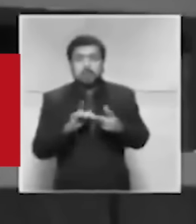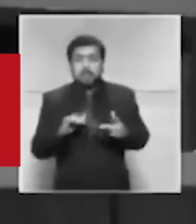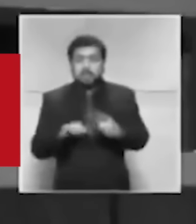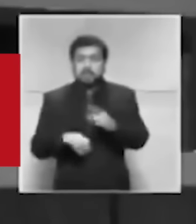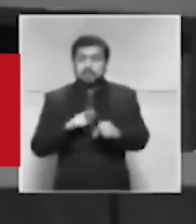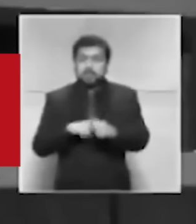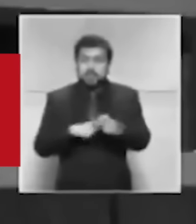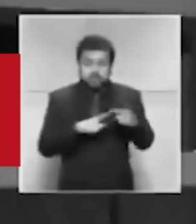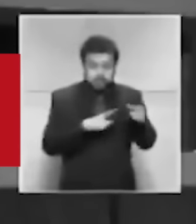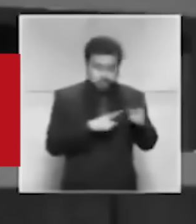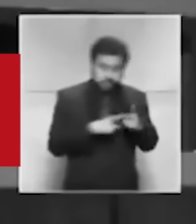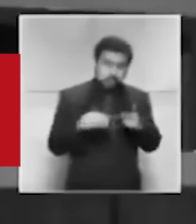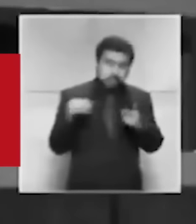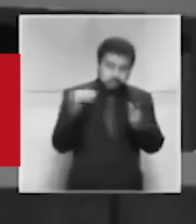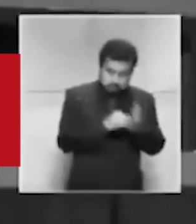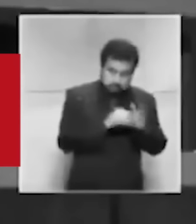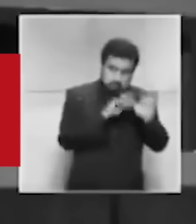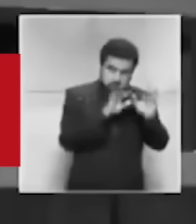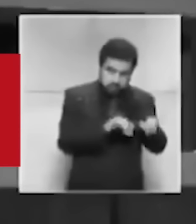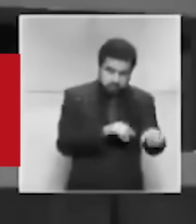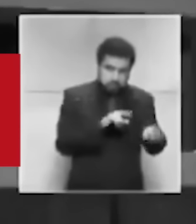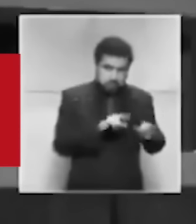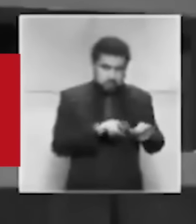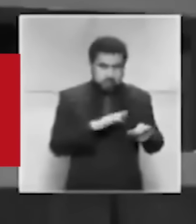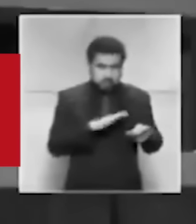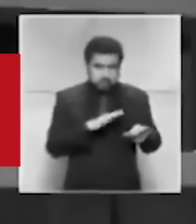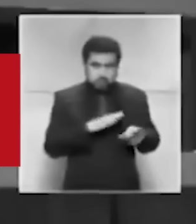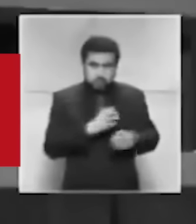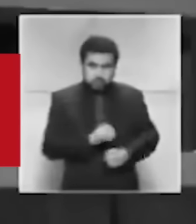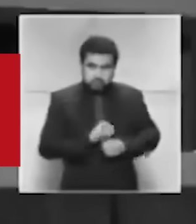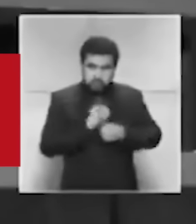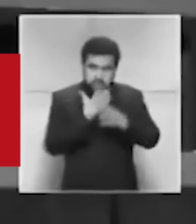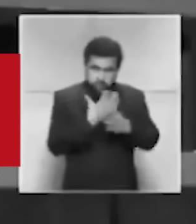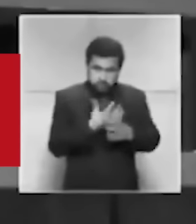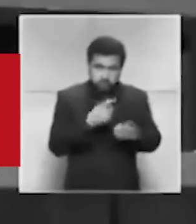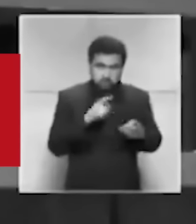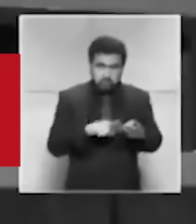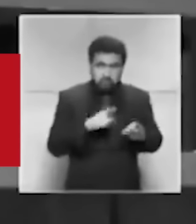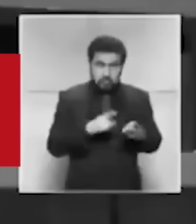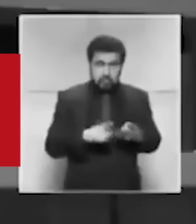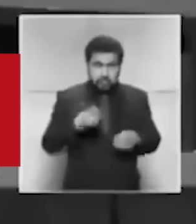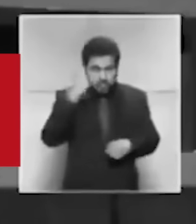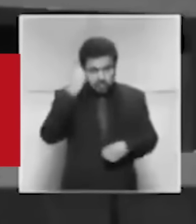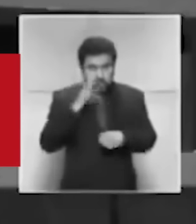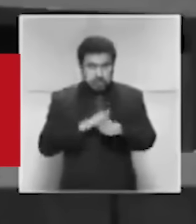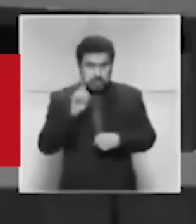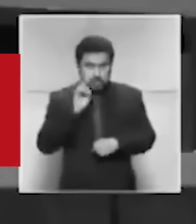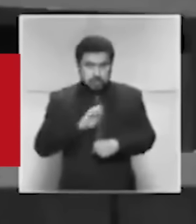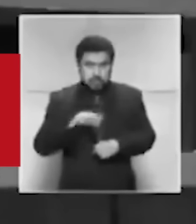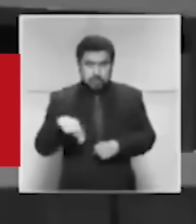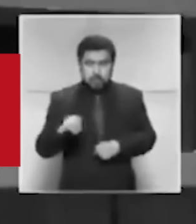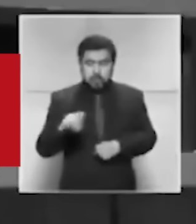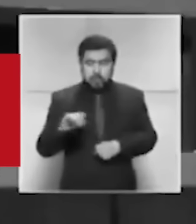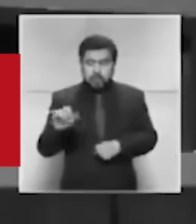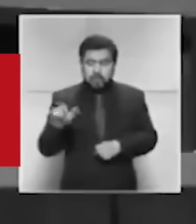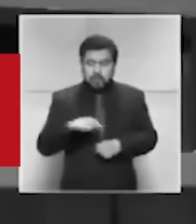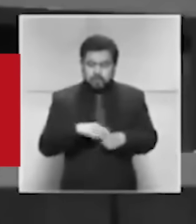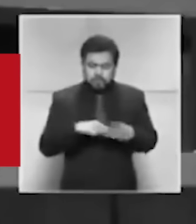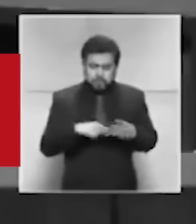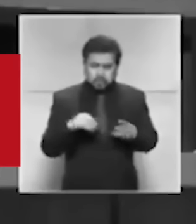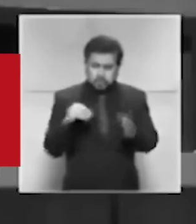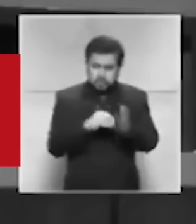sociales, en donde hay expresiones explícitas de la directora de Notimex, constituyen